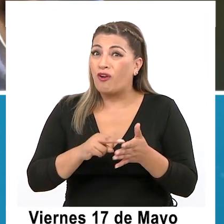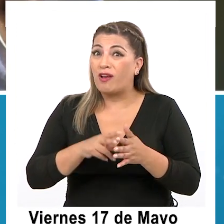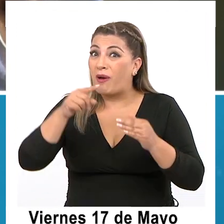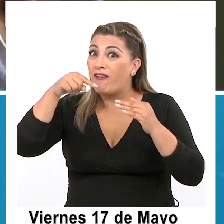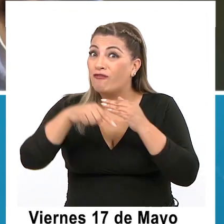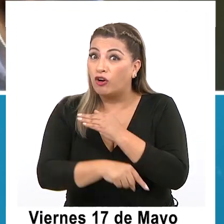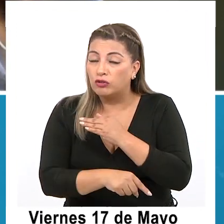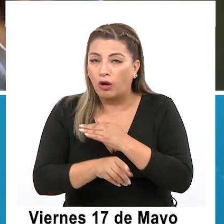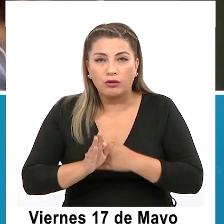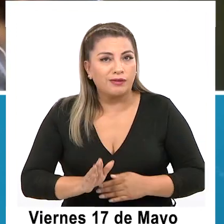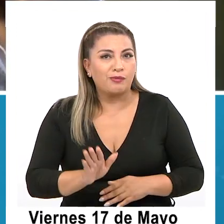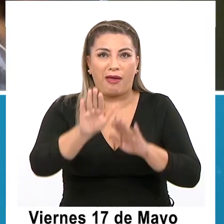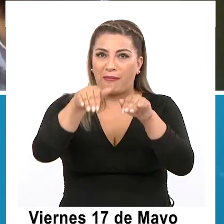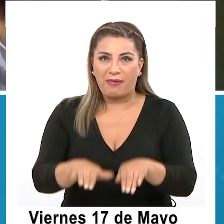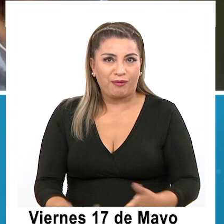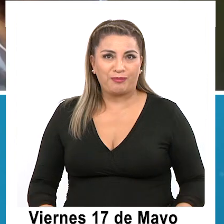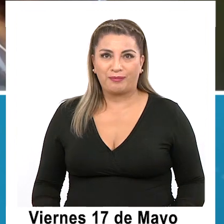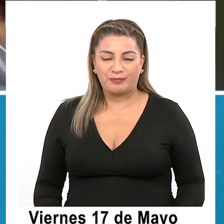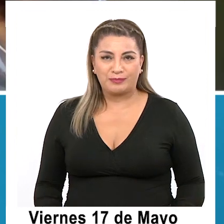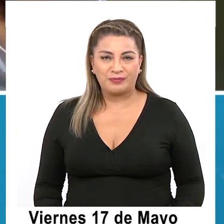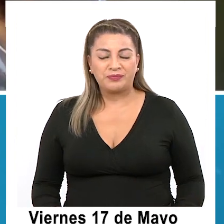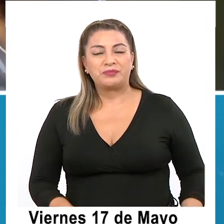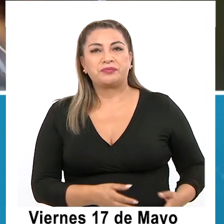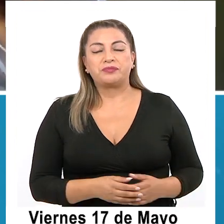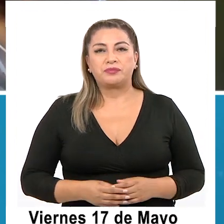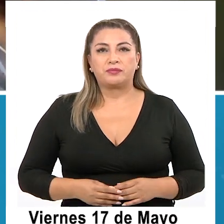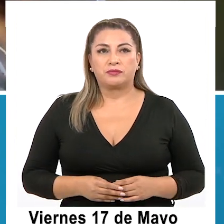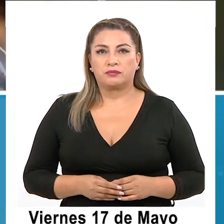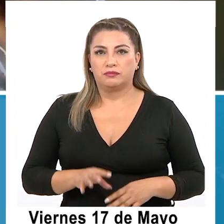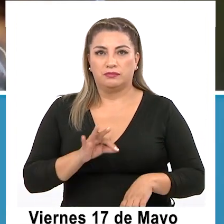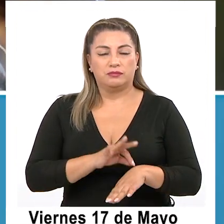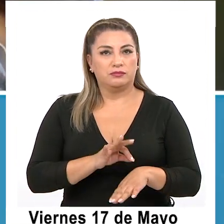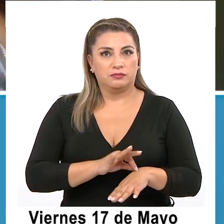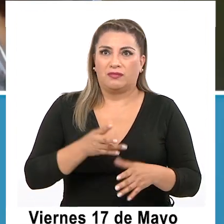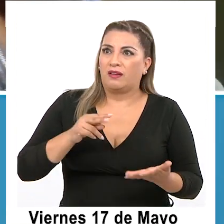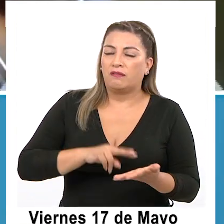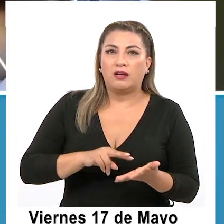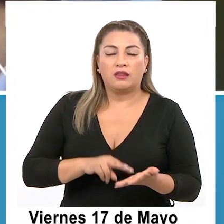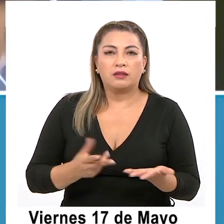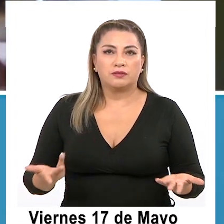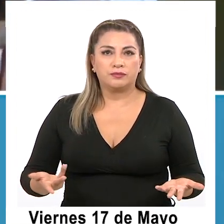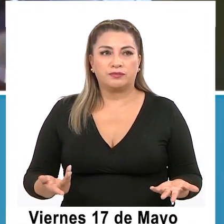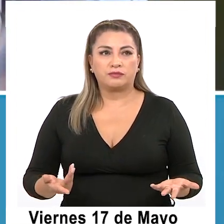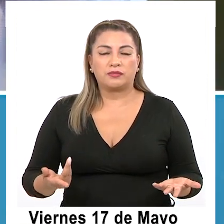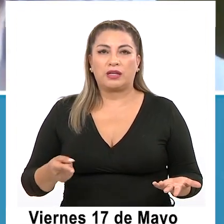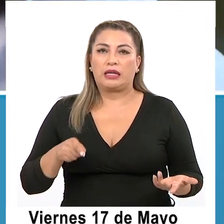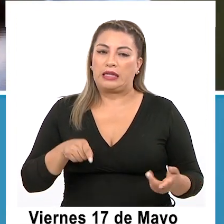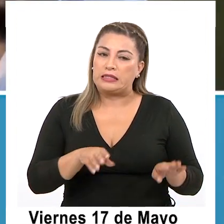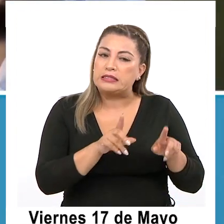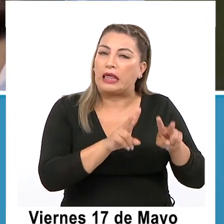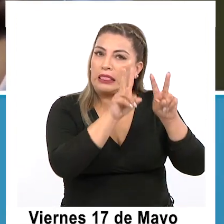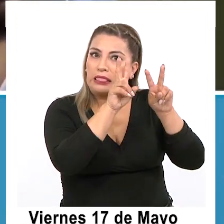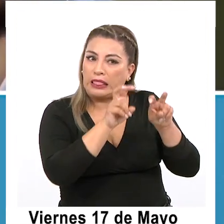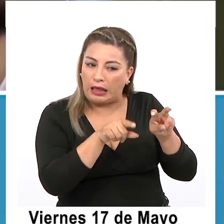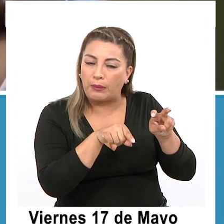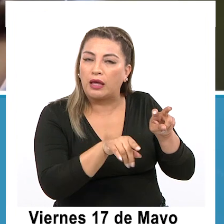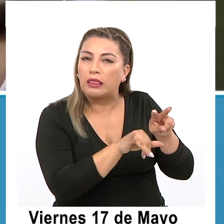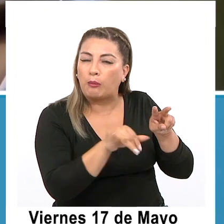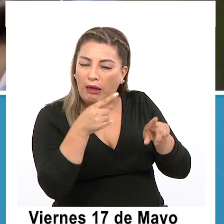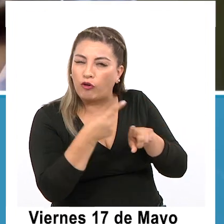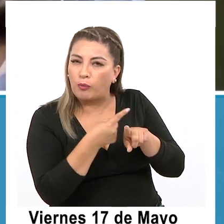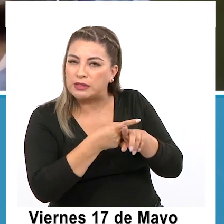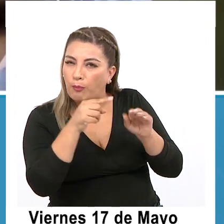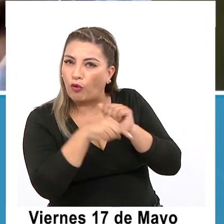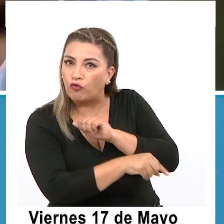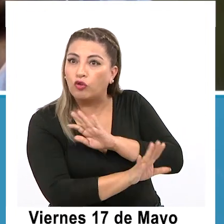puede persistir. Ok, ahora, doctor, sin embargo, más allá de esa parte que la podríamos también tratar en otro